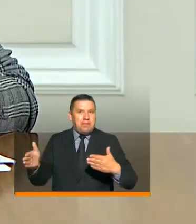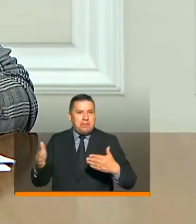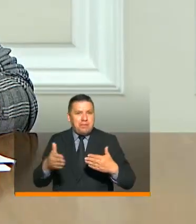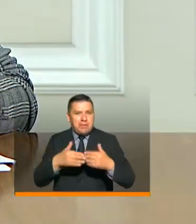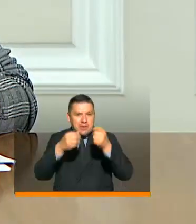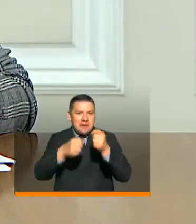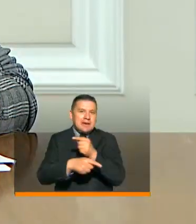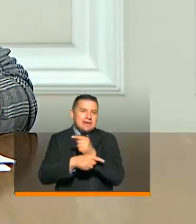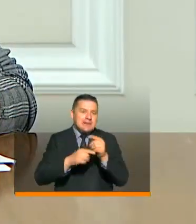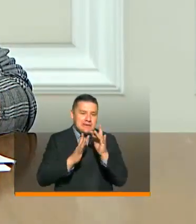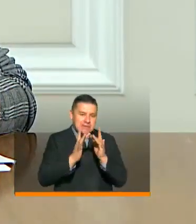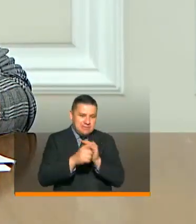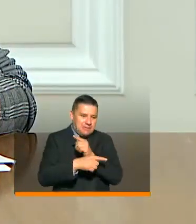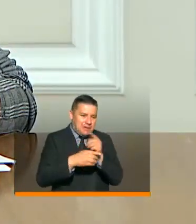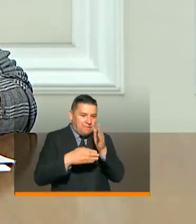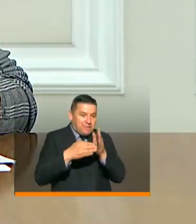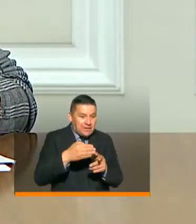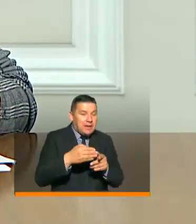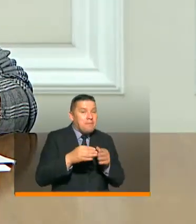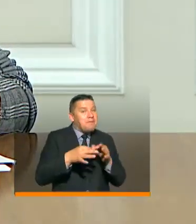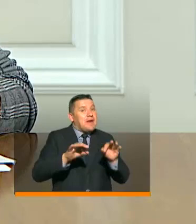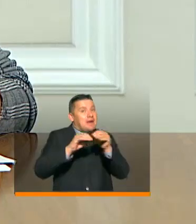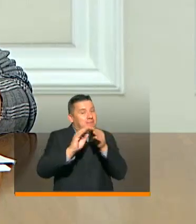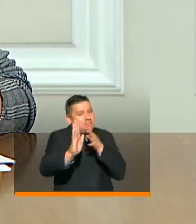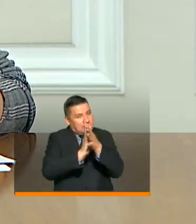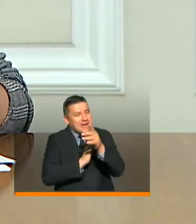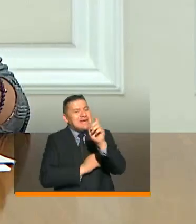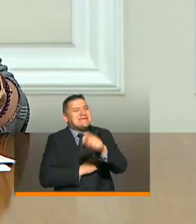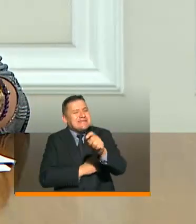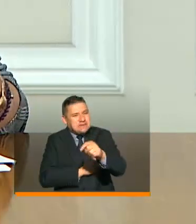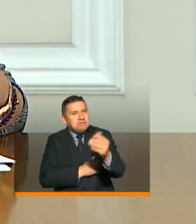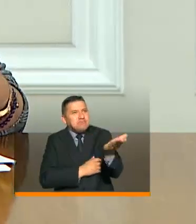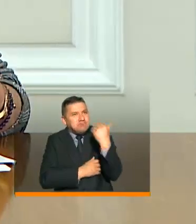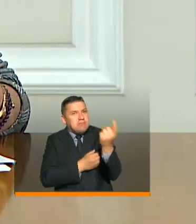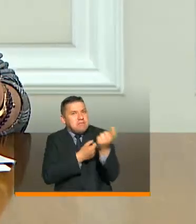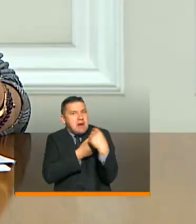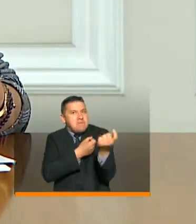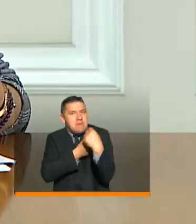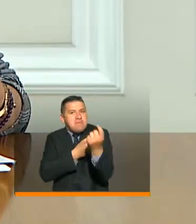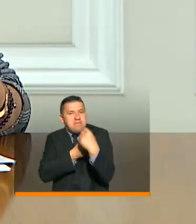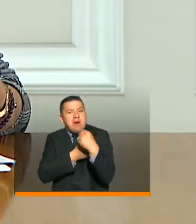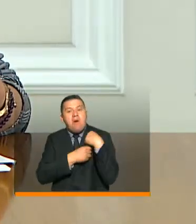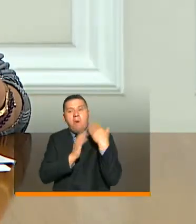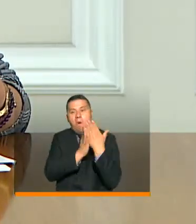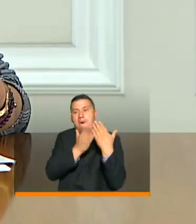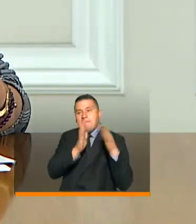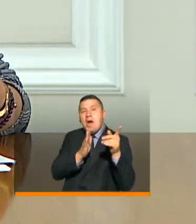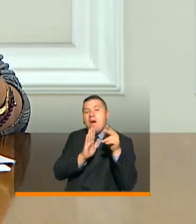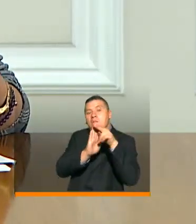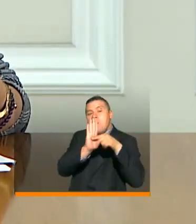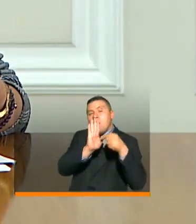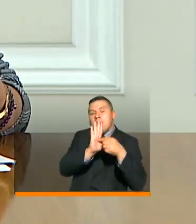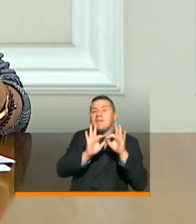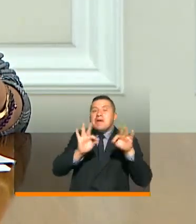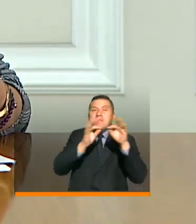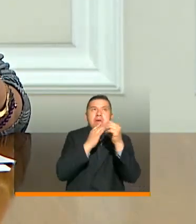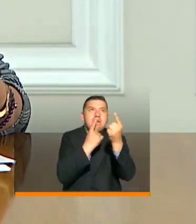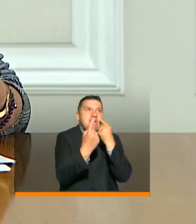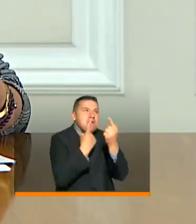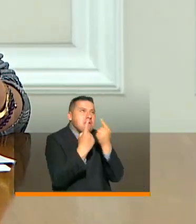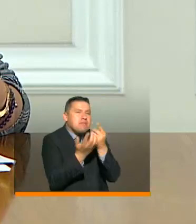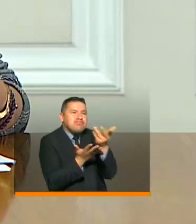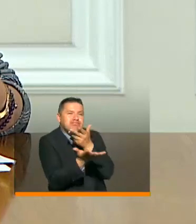a la Semana Santa, pero es muy importante enviar el mensaje de que es necesario continuar y de que es necesario, obviamente, un diálogo muy fluido